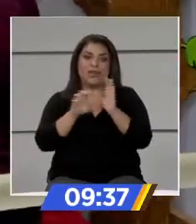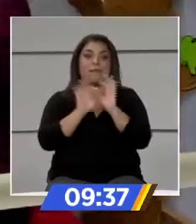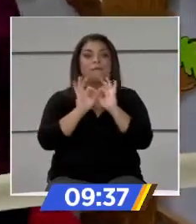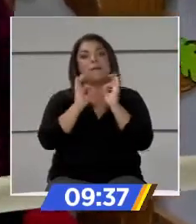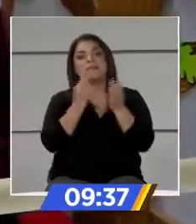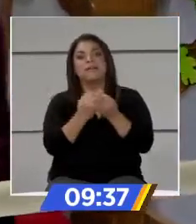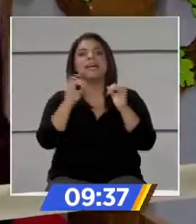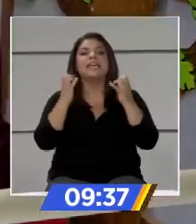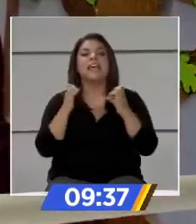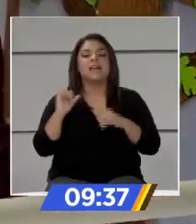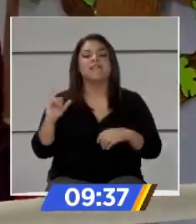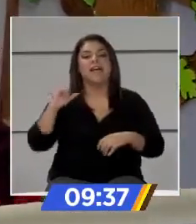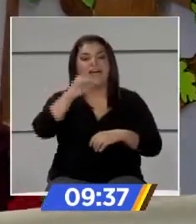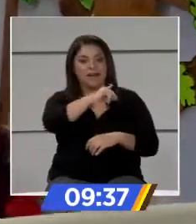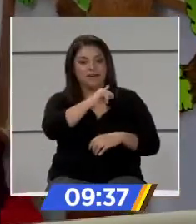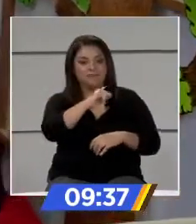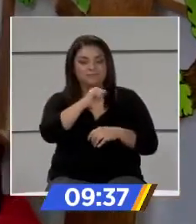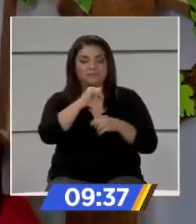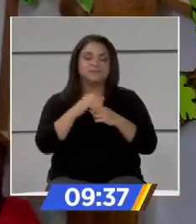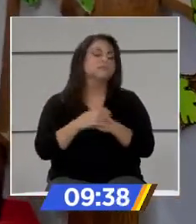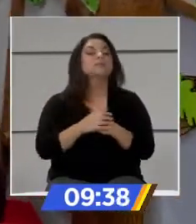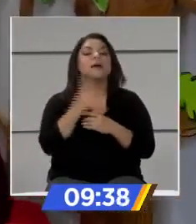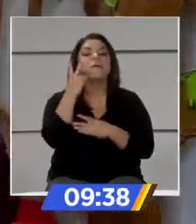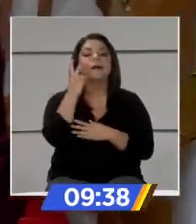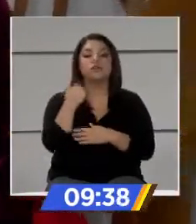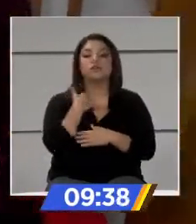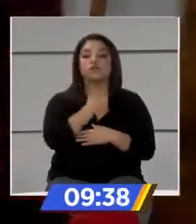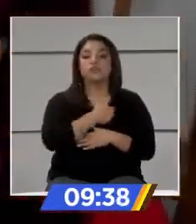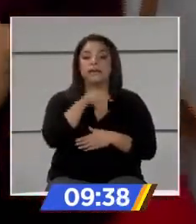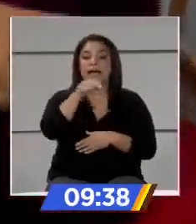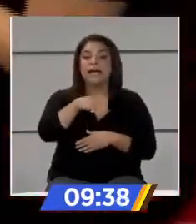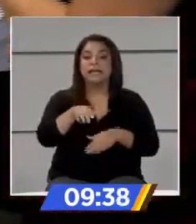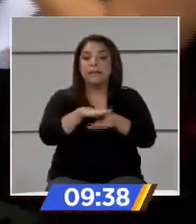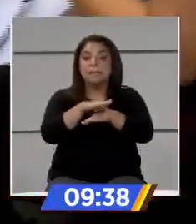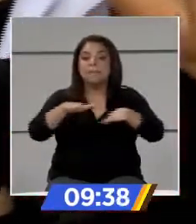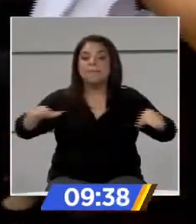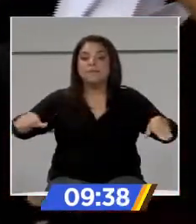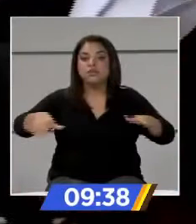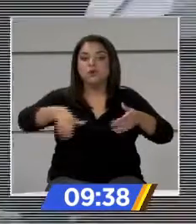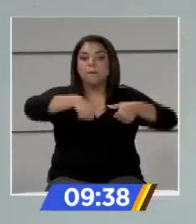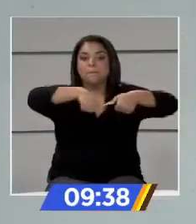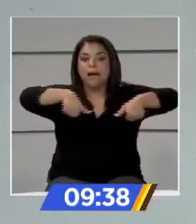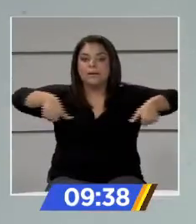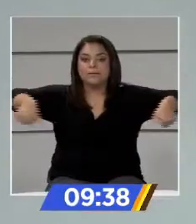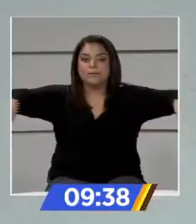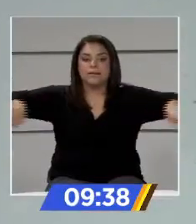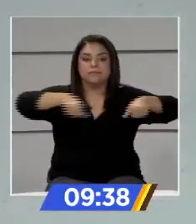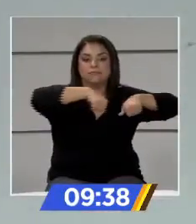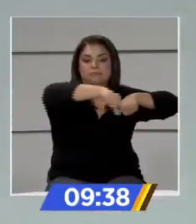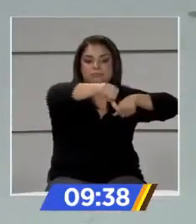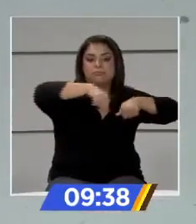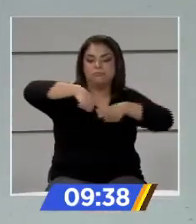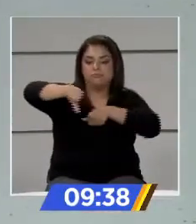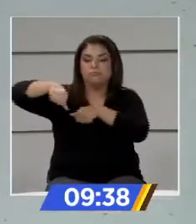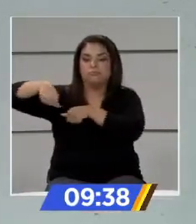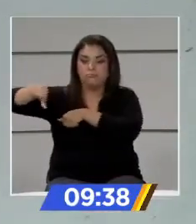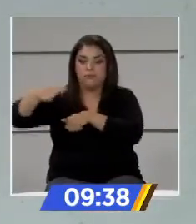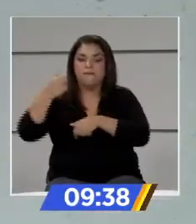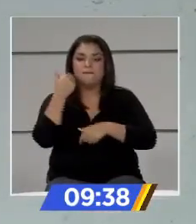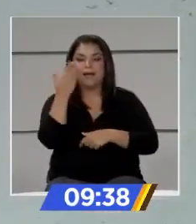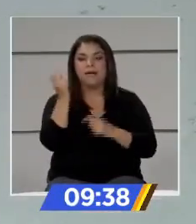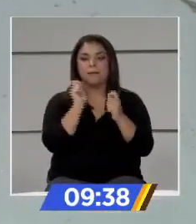familia. Vean que nosotros tenemos en el piso, con masking tape, marca de la pista y